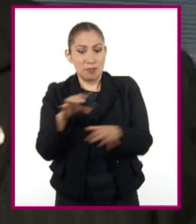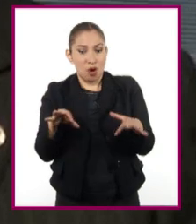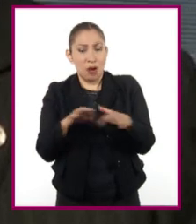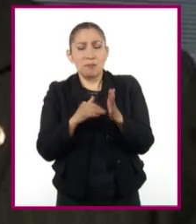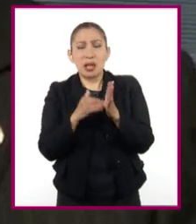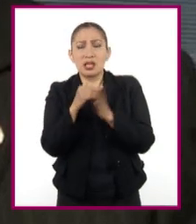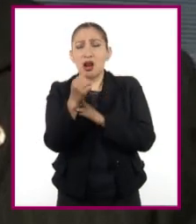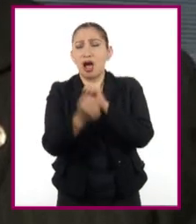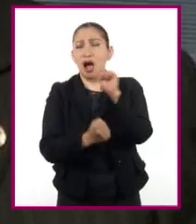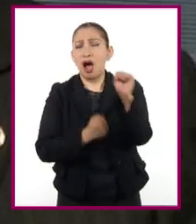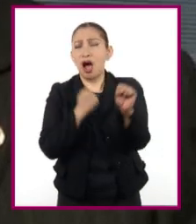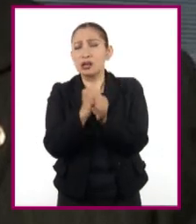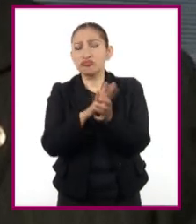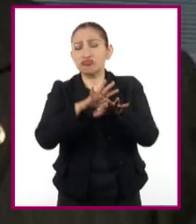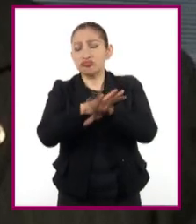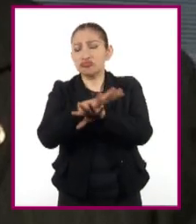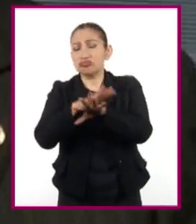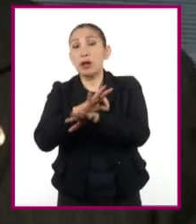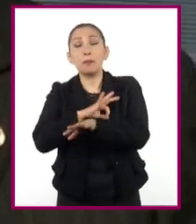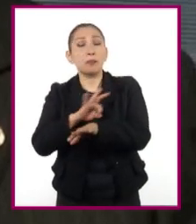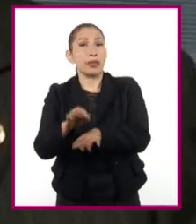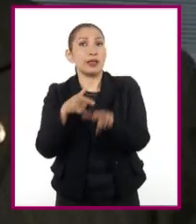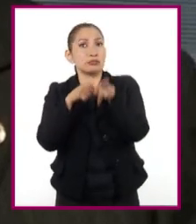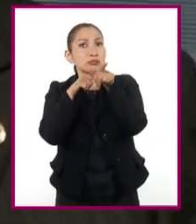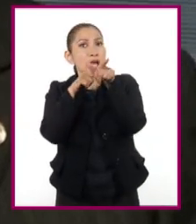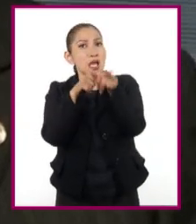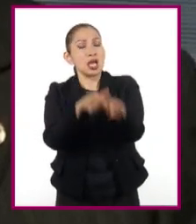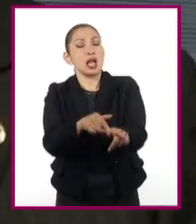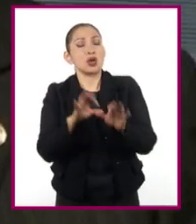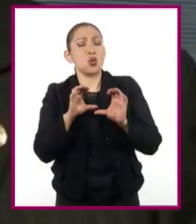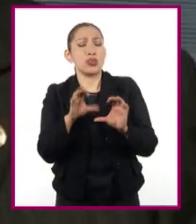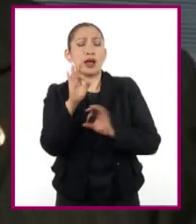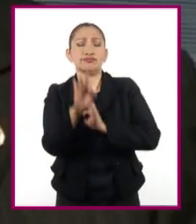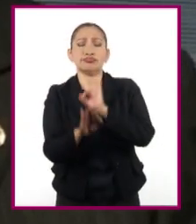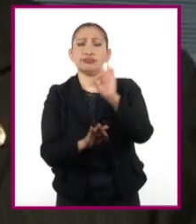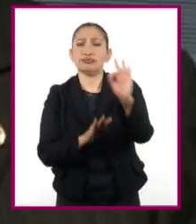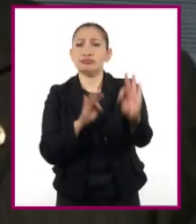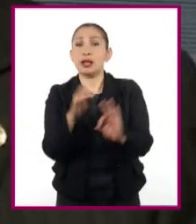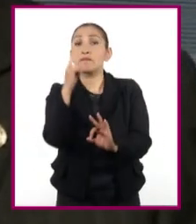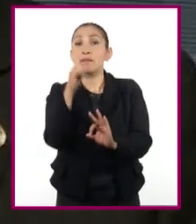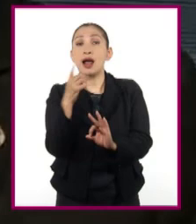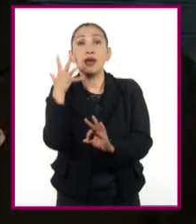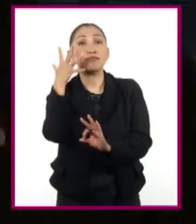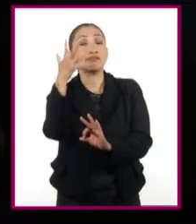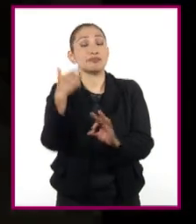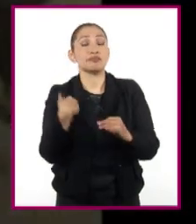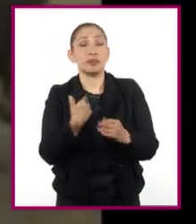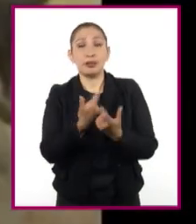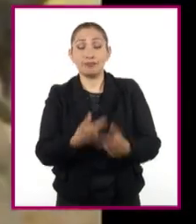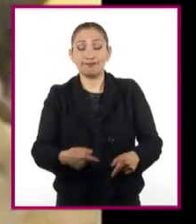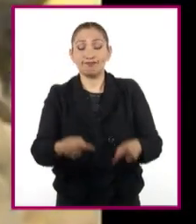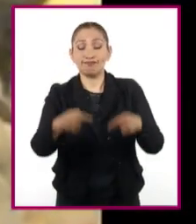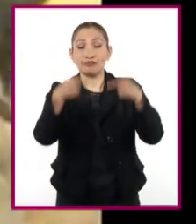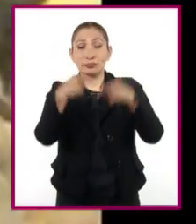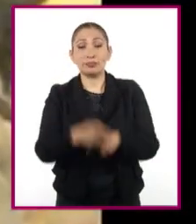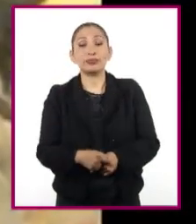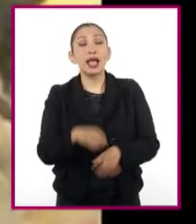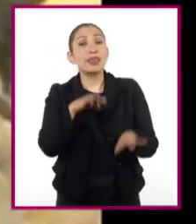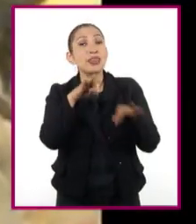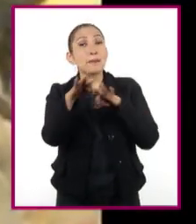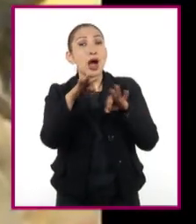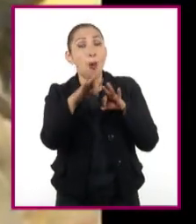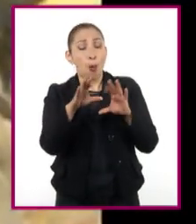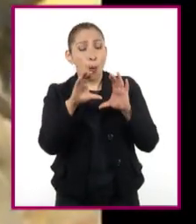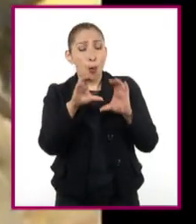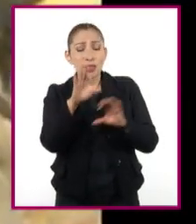de millones de años de evolución, deben conservarse y deben conservarse viables para generaciones futuras. Los trabajos